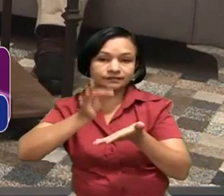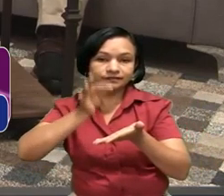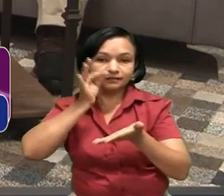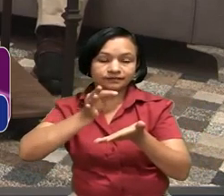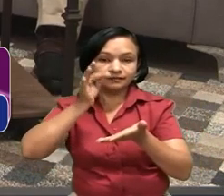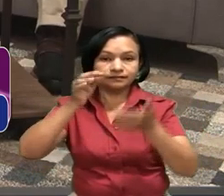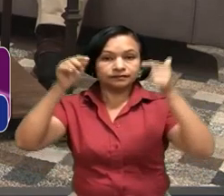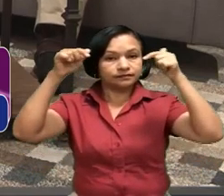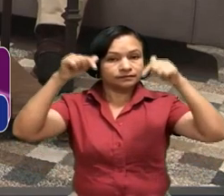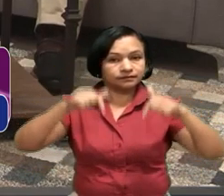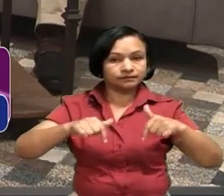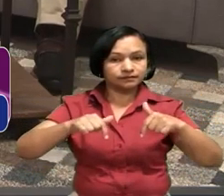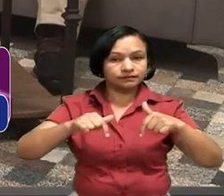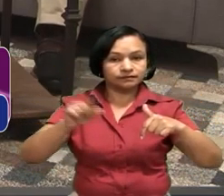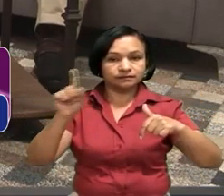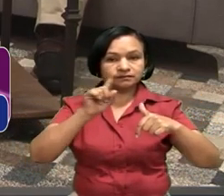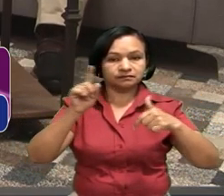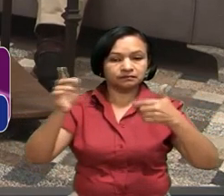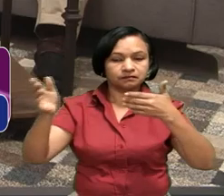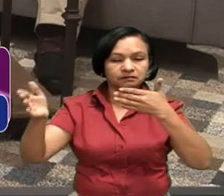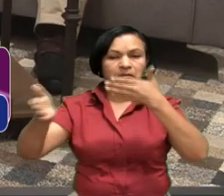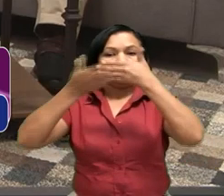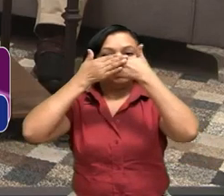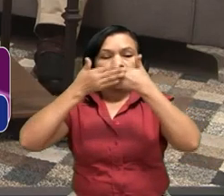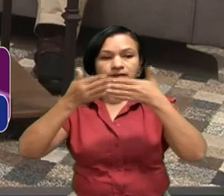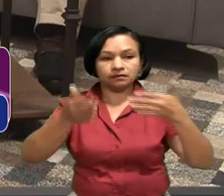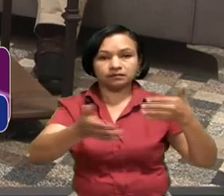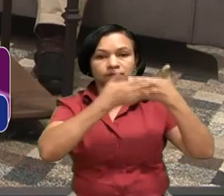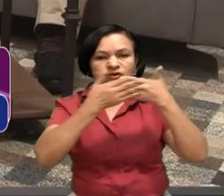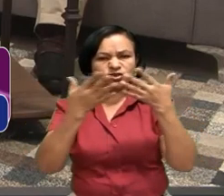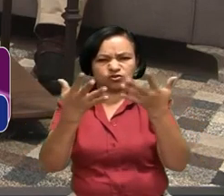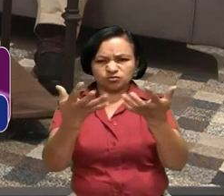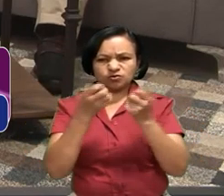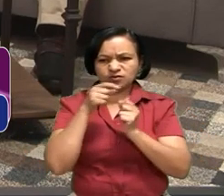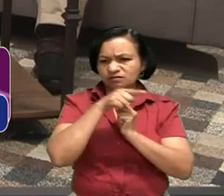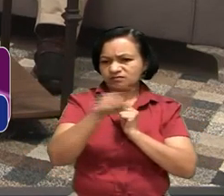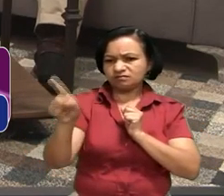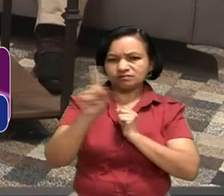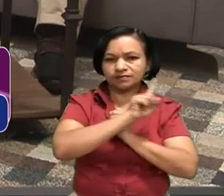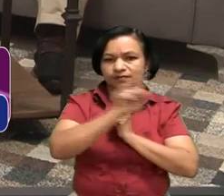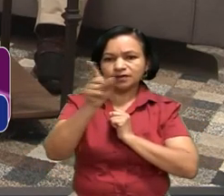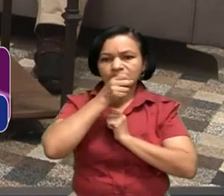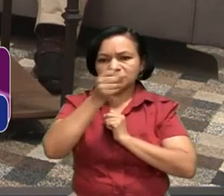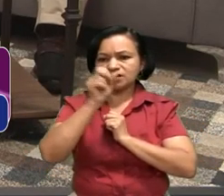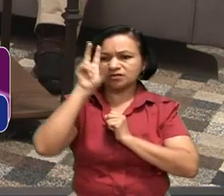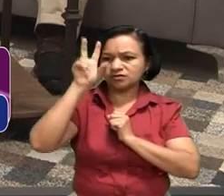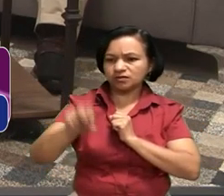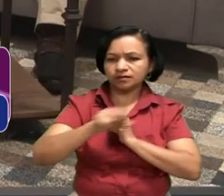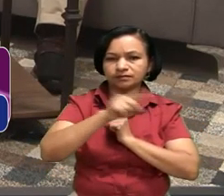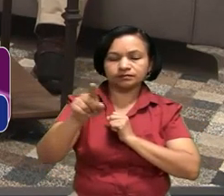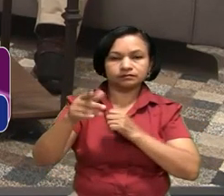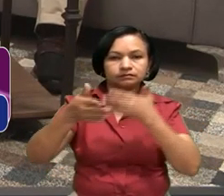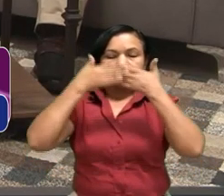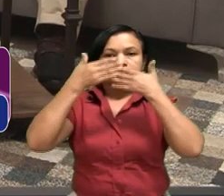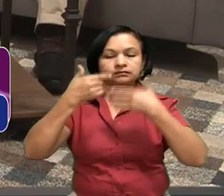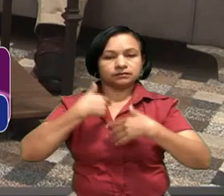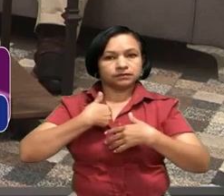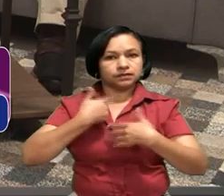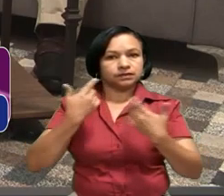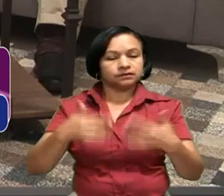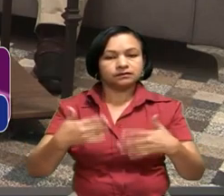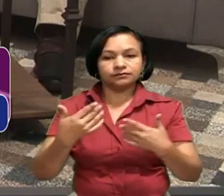desgraciadamente nos tiran las puertas en las narices porque no quieren saber nada de nosotros los periodistas sin duda alguna mucho daño